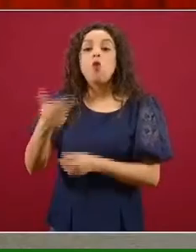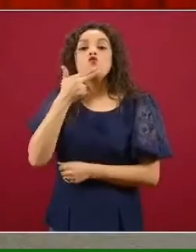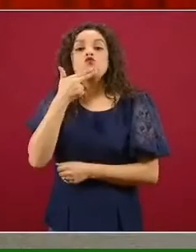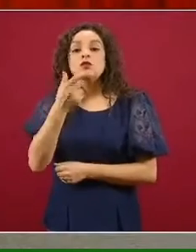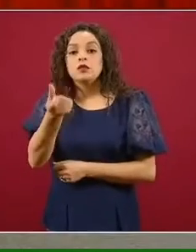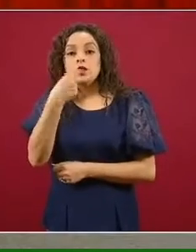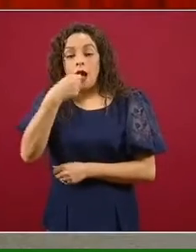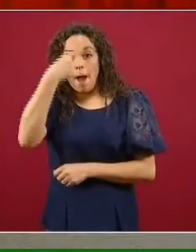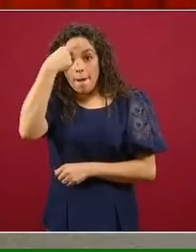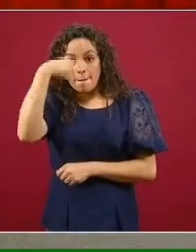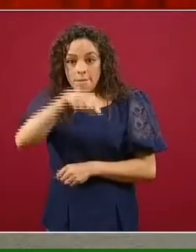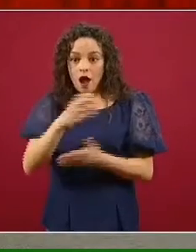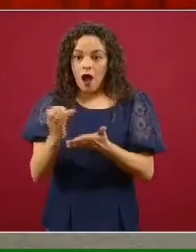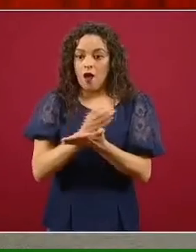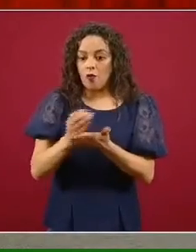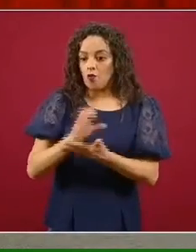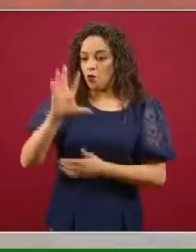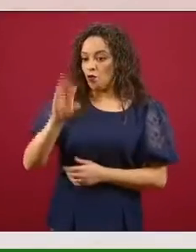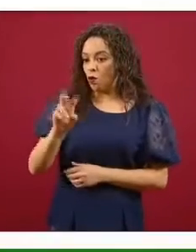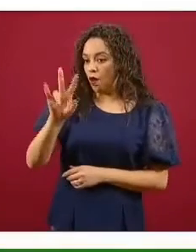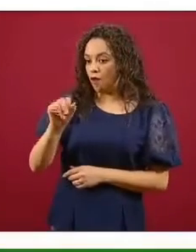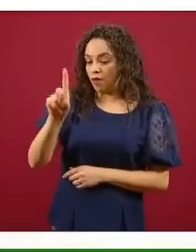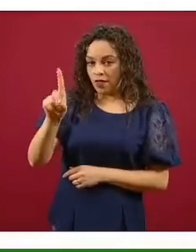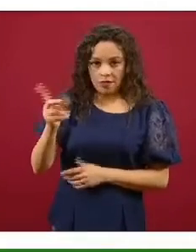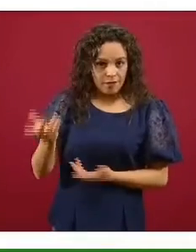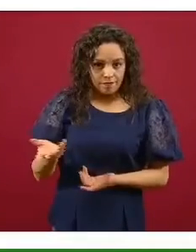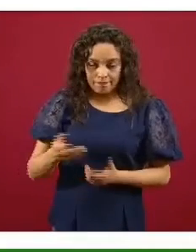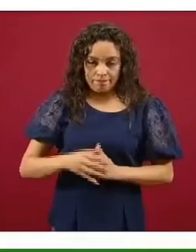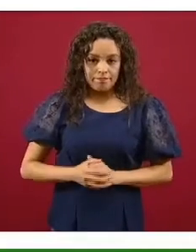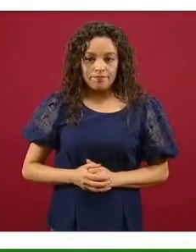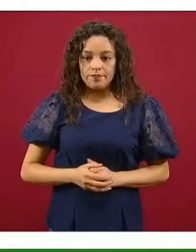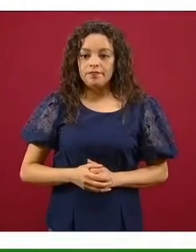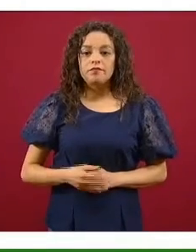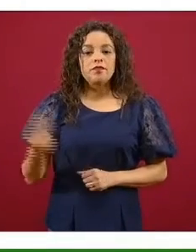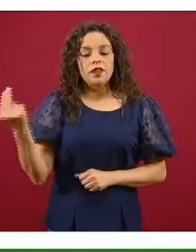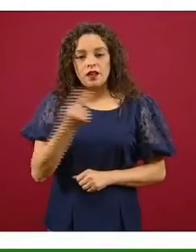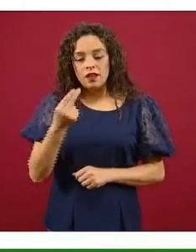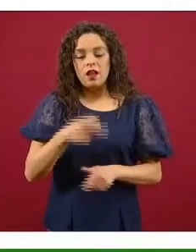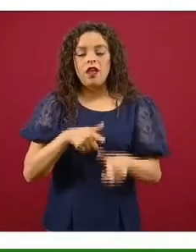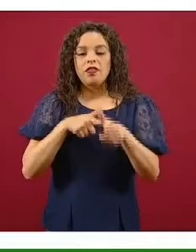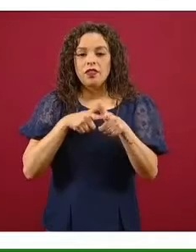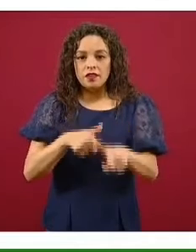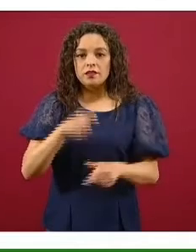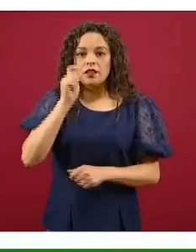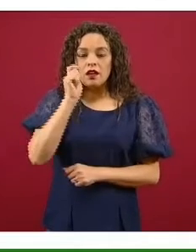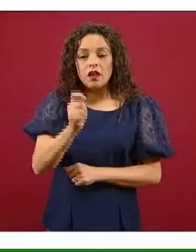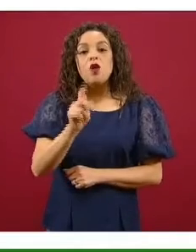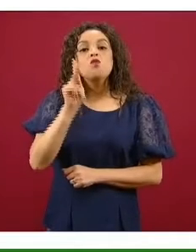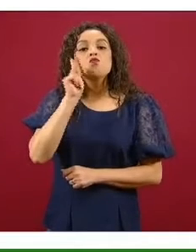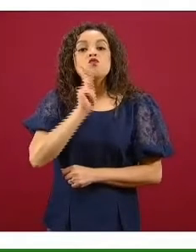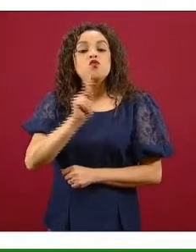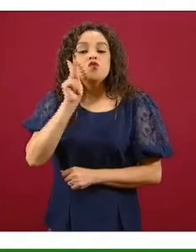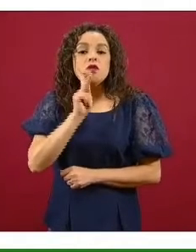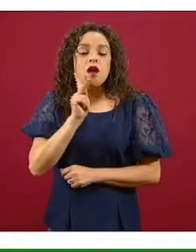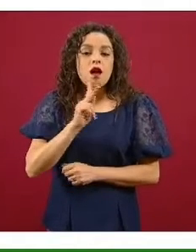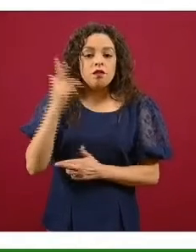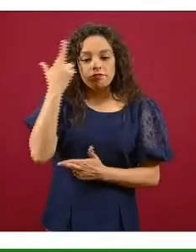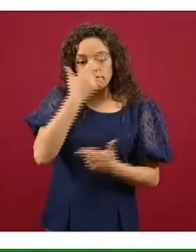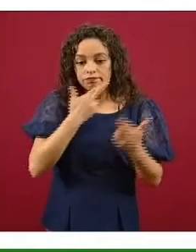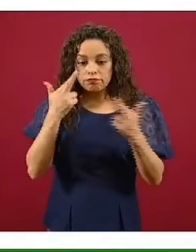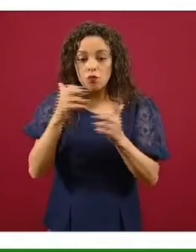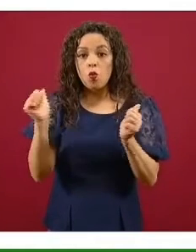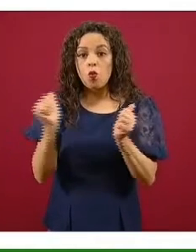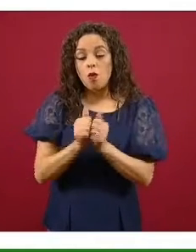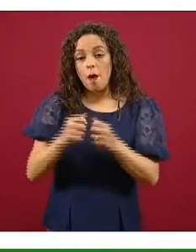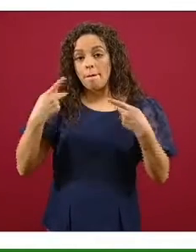que se tienen que seguir utilizando por medio de ensayos clínicos controlados en pacientes